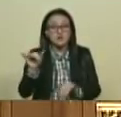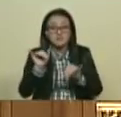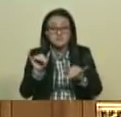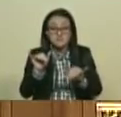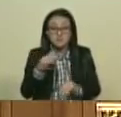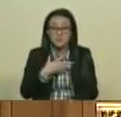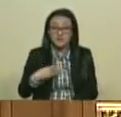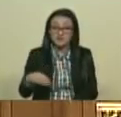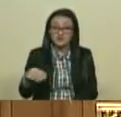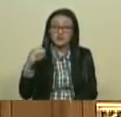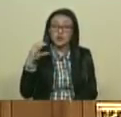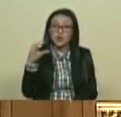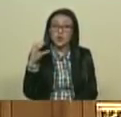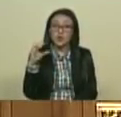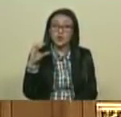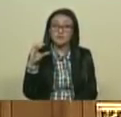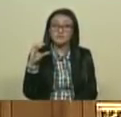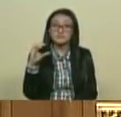Juan Manuel Santos